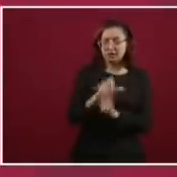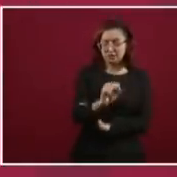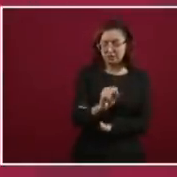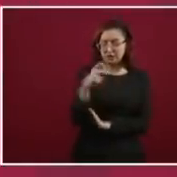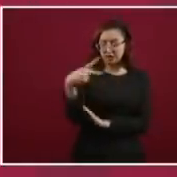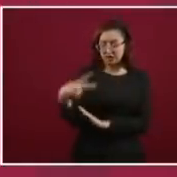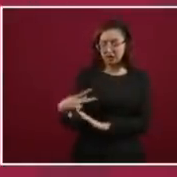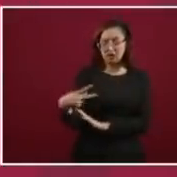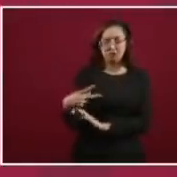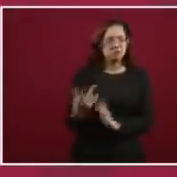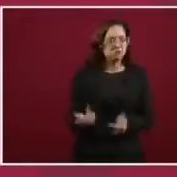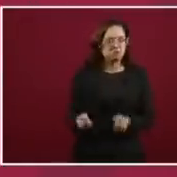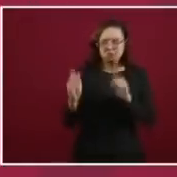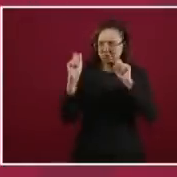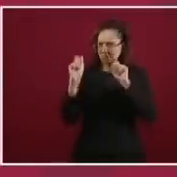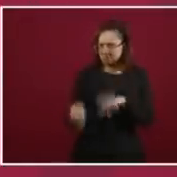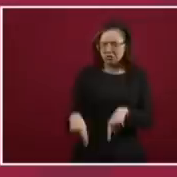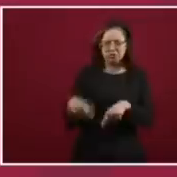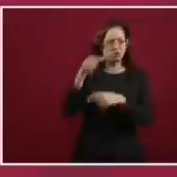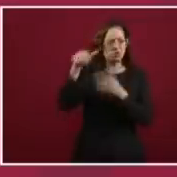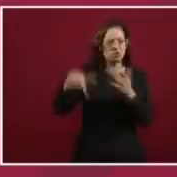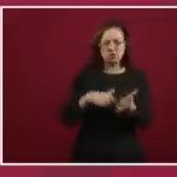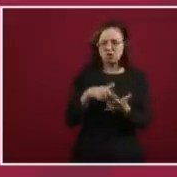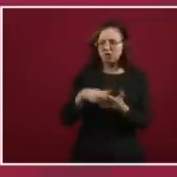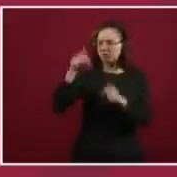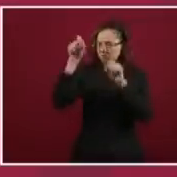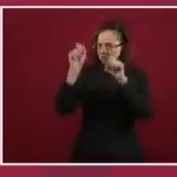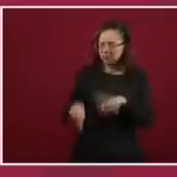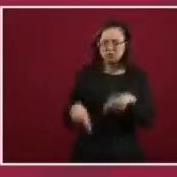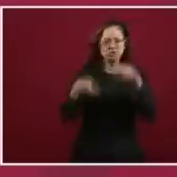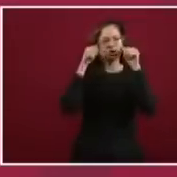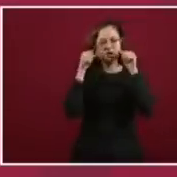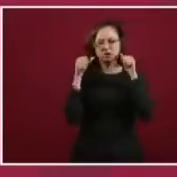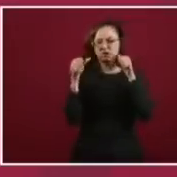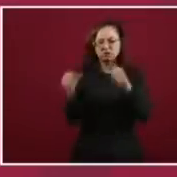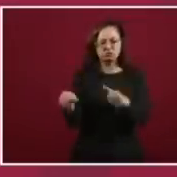va a seguir recibiendo atención igual